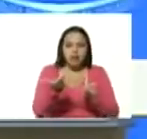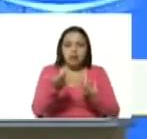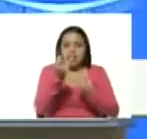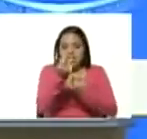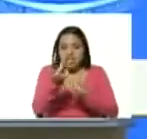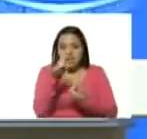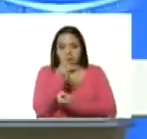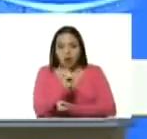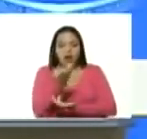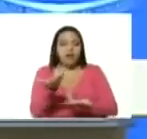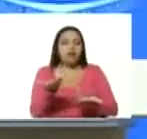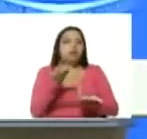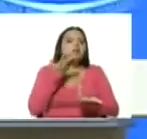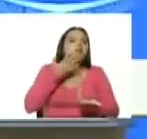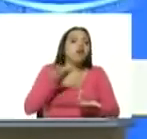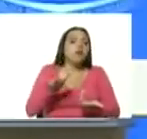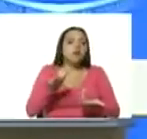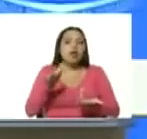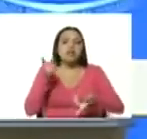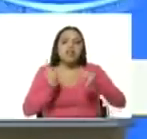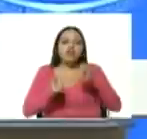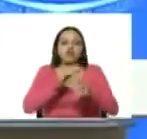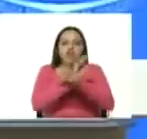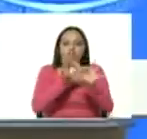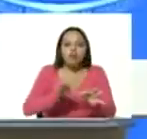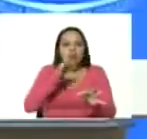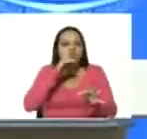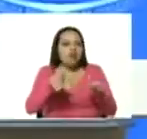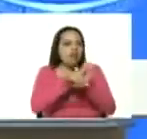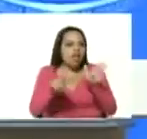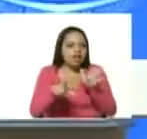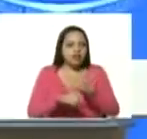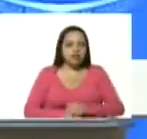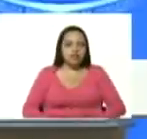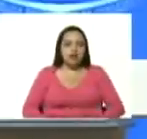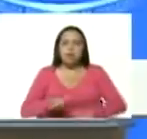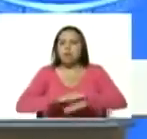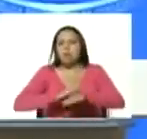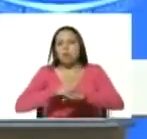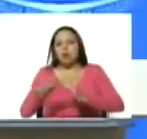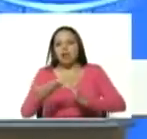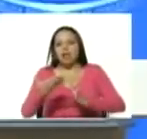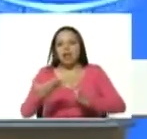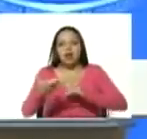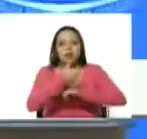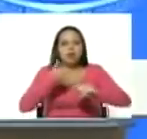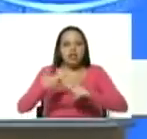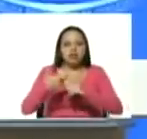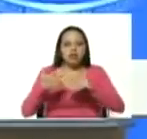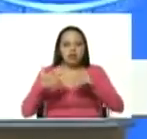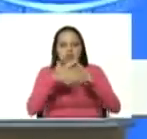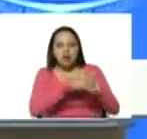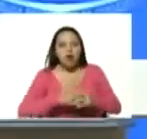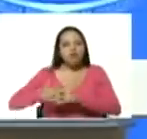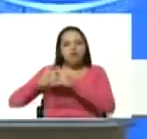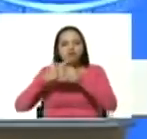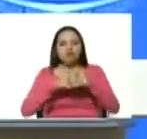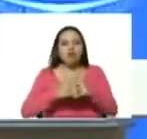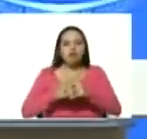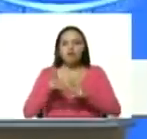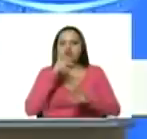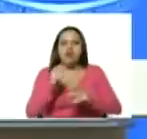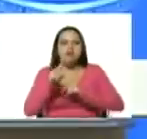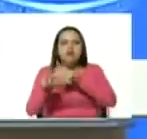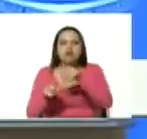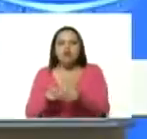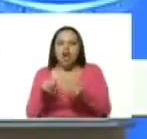de prácticas ilícitas, por qué razón la administración de Joe Biden no se pregunta cómo hizo este señor para